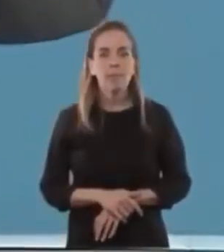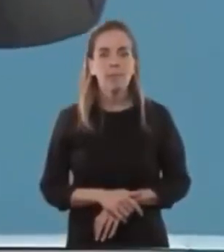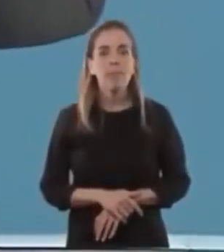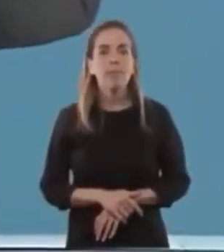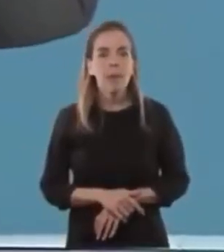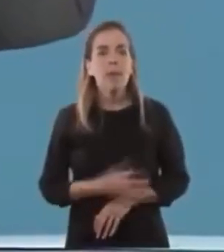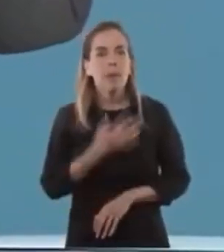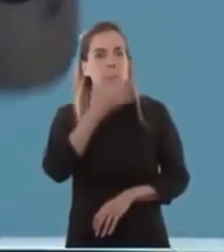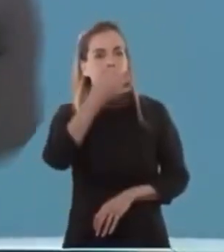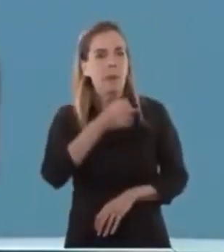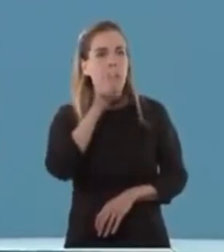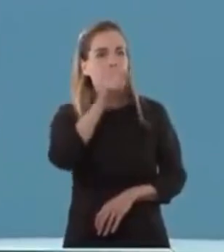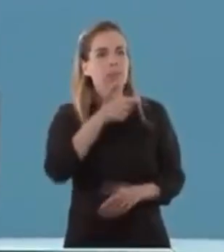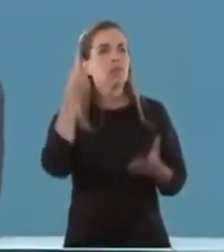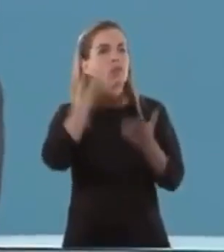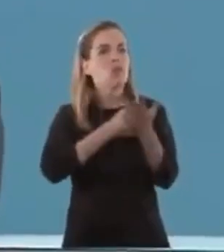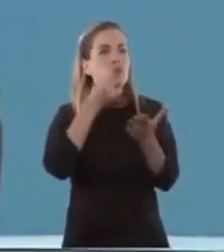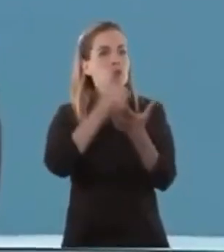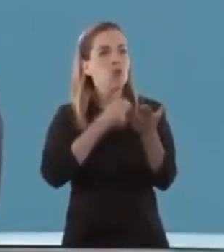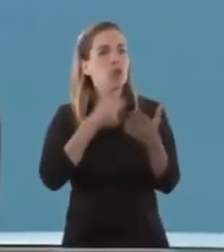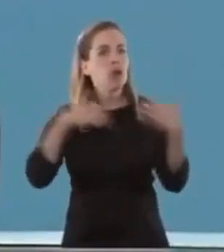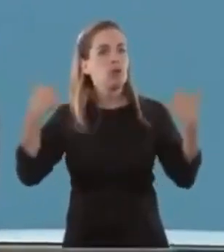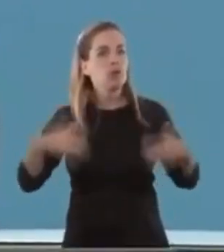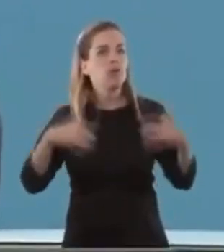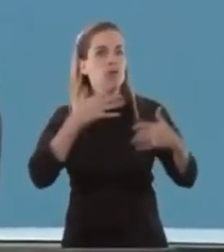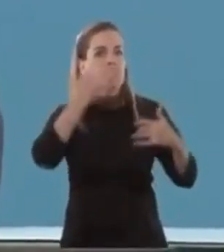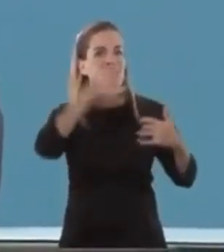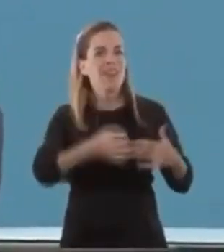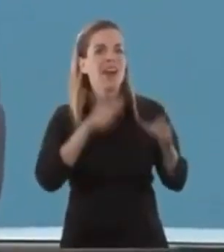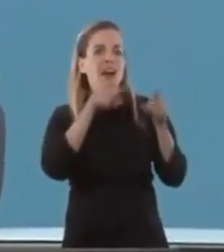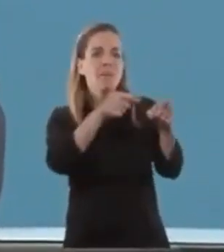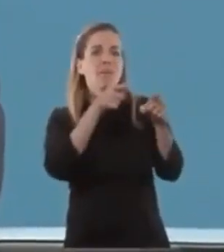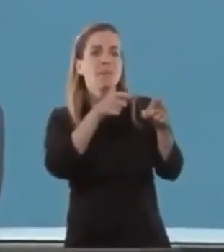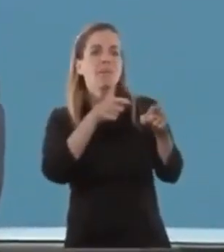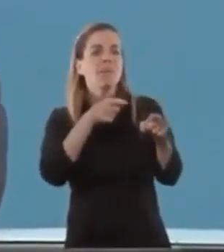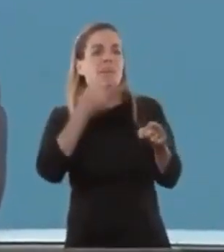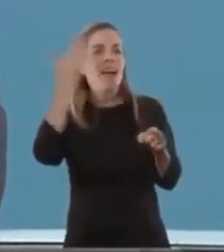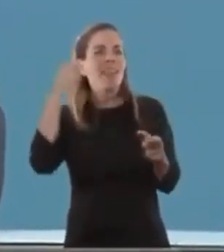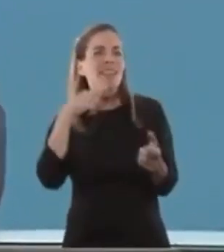Pero profunda también, ¿eh? Porque la verdad es que nos enseñaban